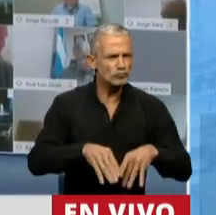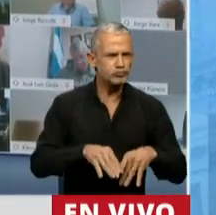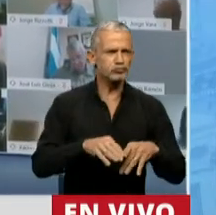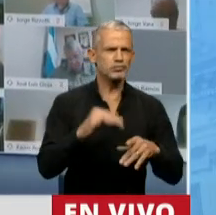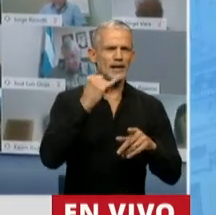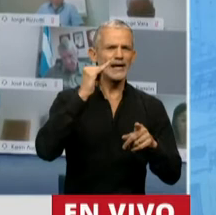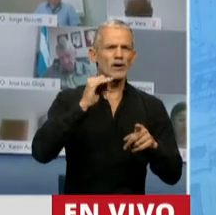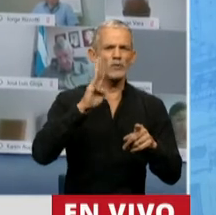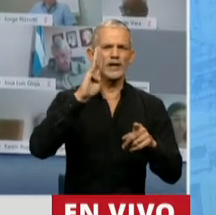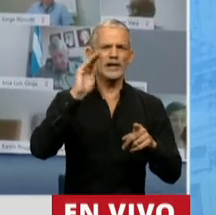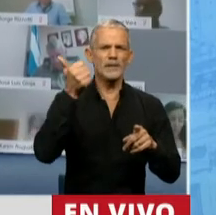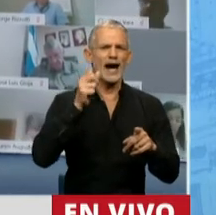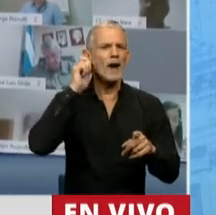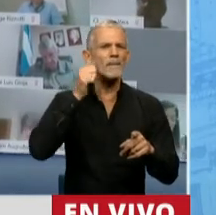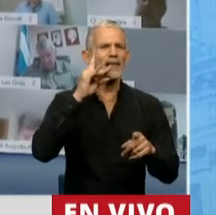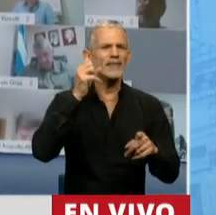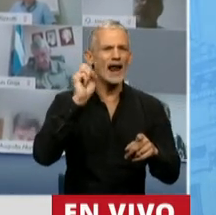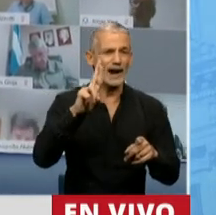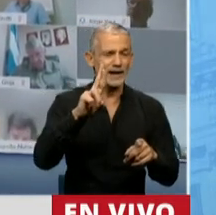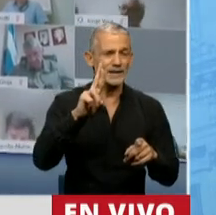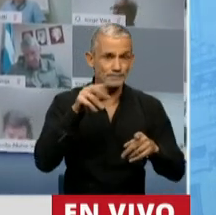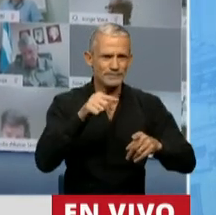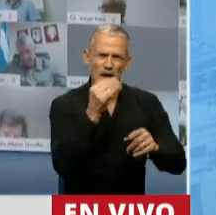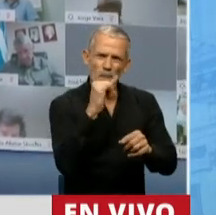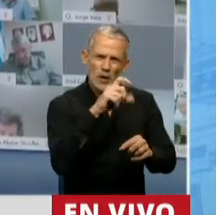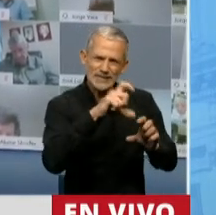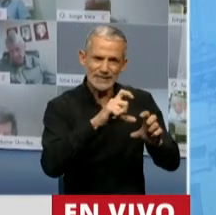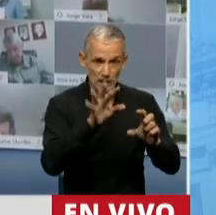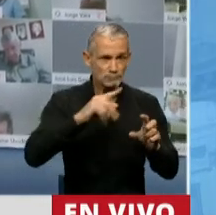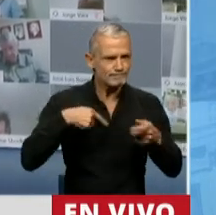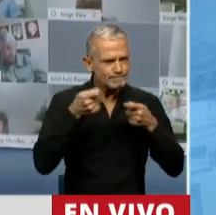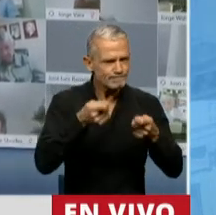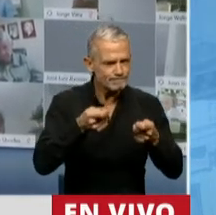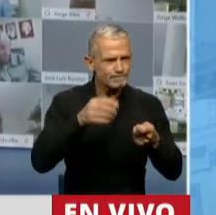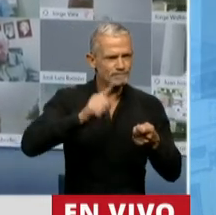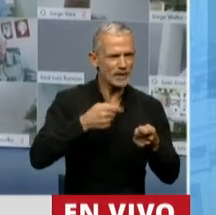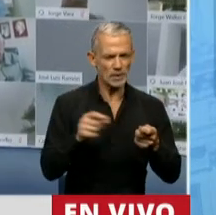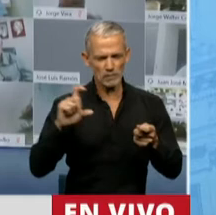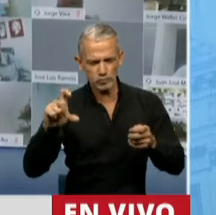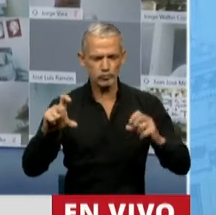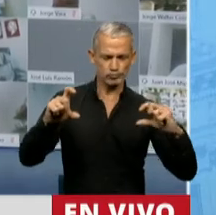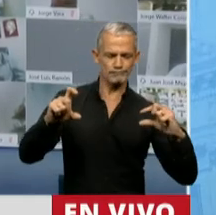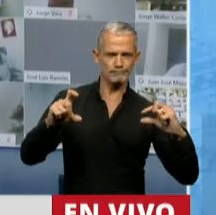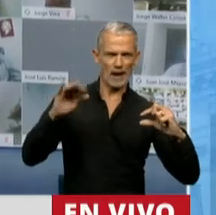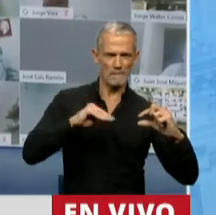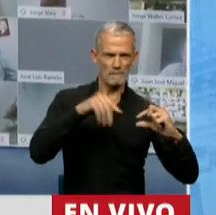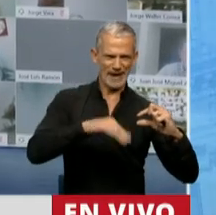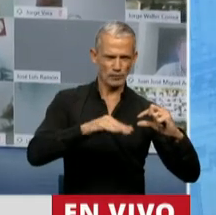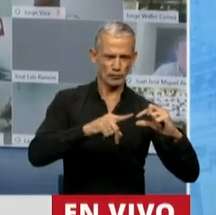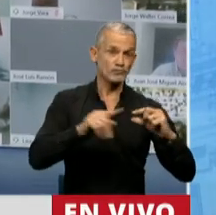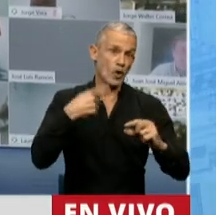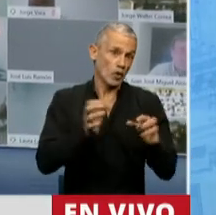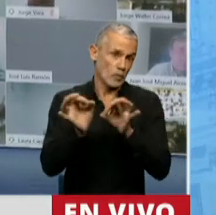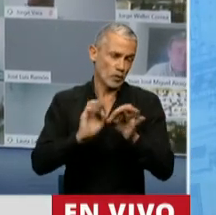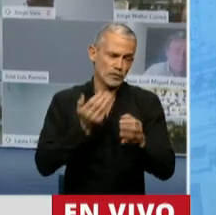tasa Badlar, pero también quiero anticipar que nosotros vamos a seguir insistiendo por otros medios y en otros